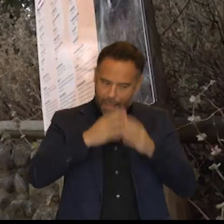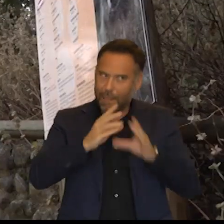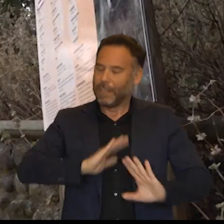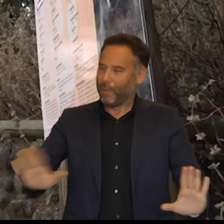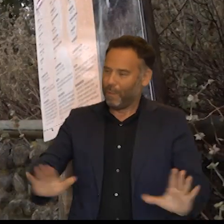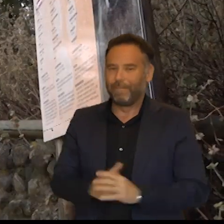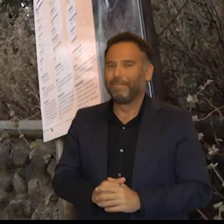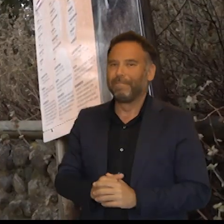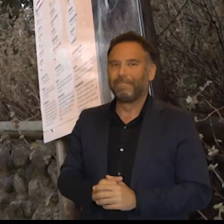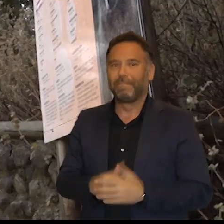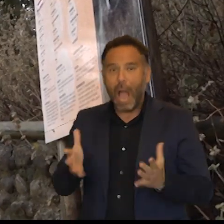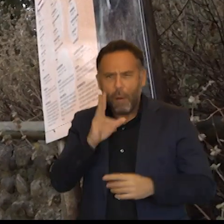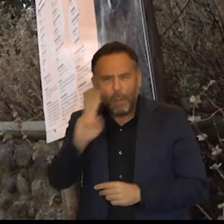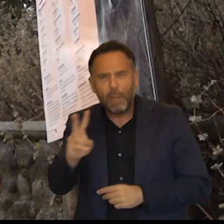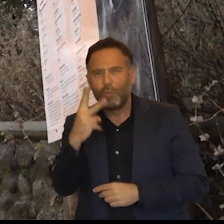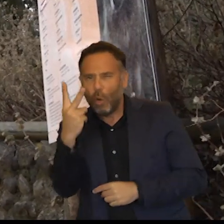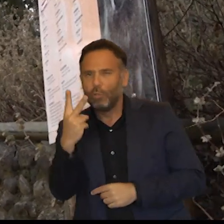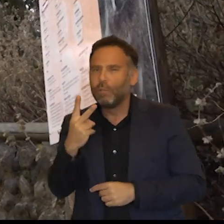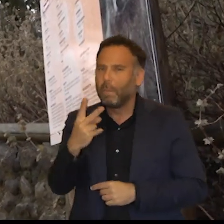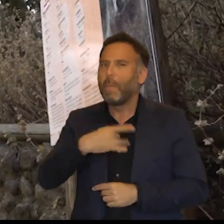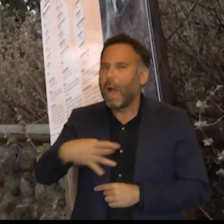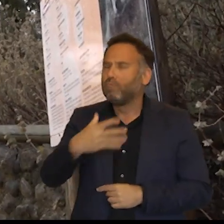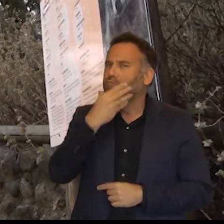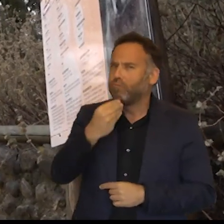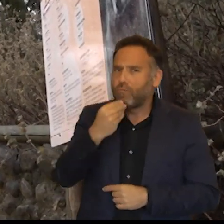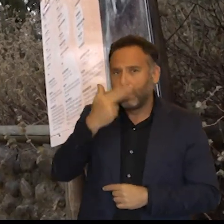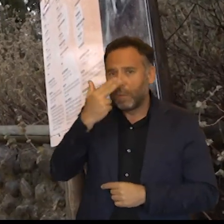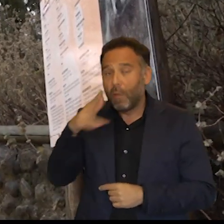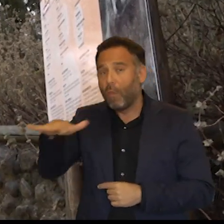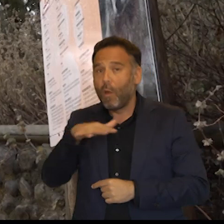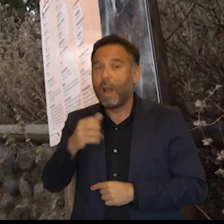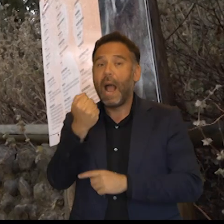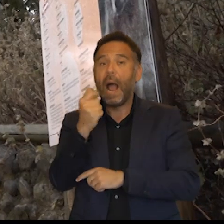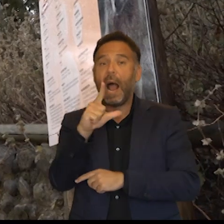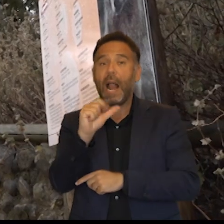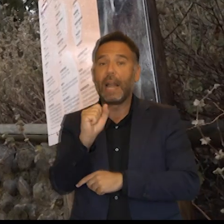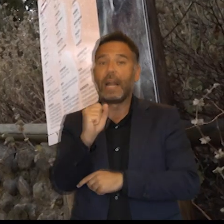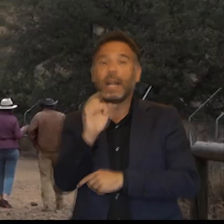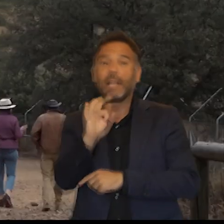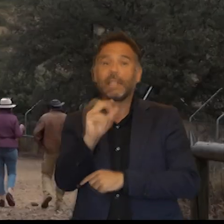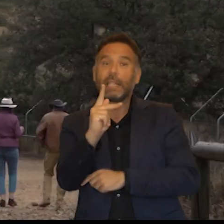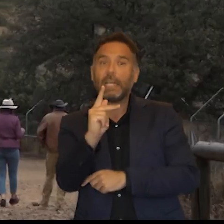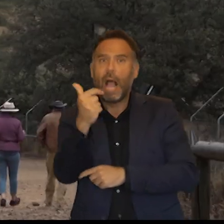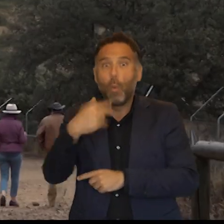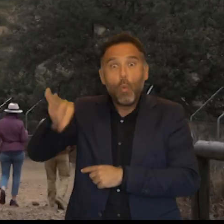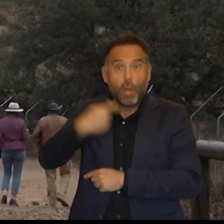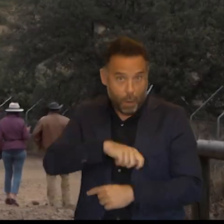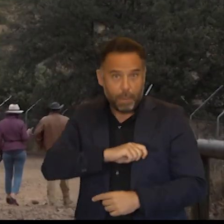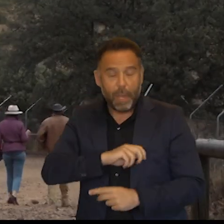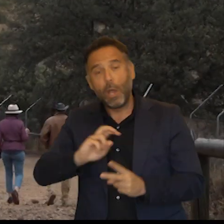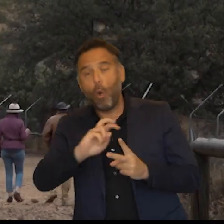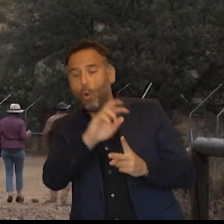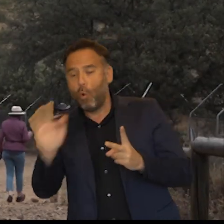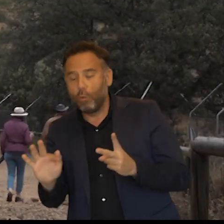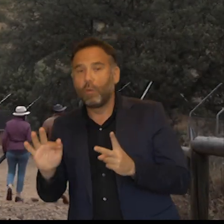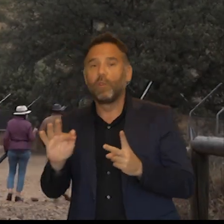interesantes blancos. Uno es un lobo de la tundra de Alaska, me parece que es el único aquí en España, y el otro es un lobo de la bahía de